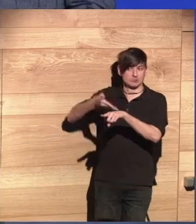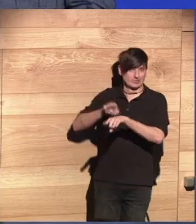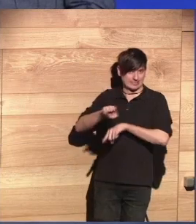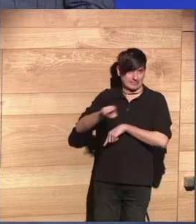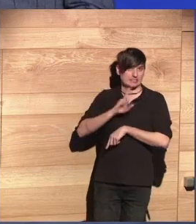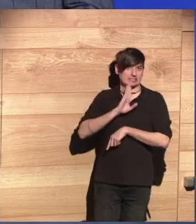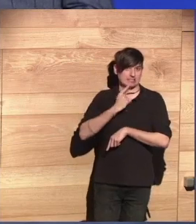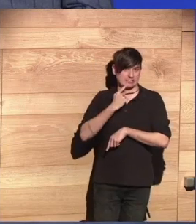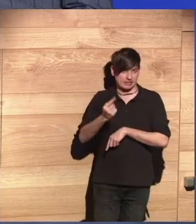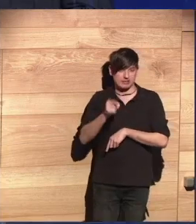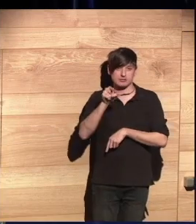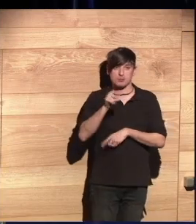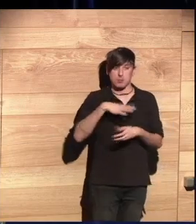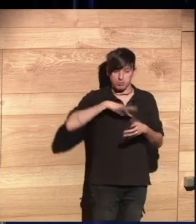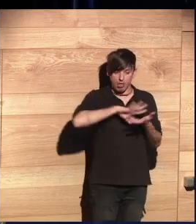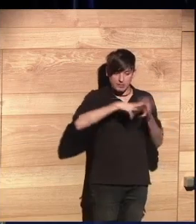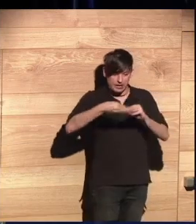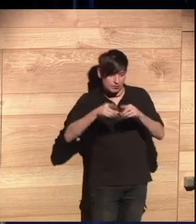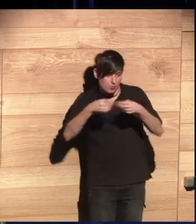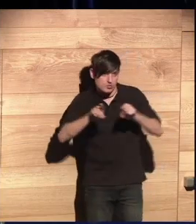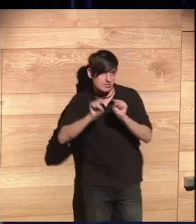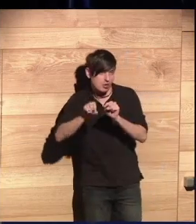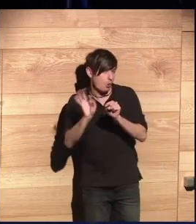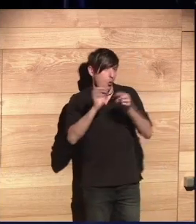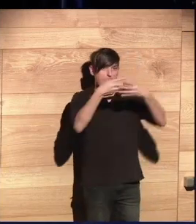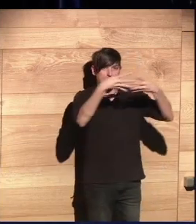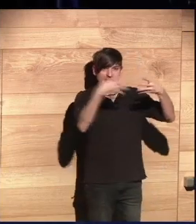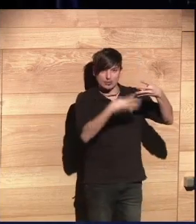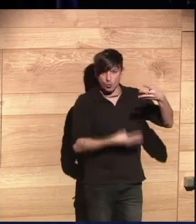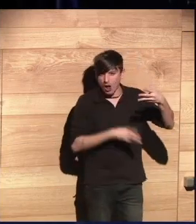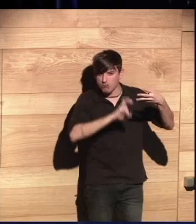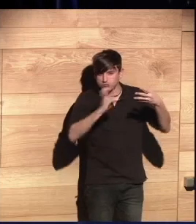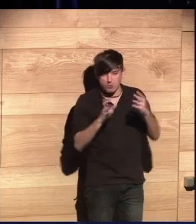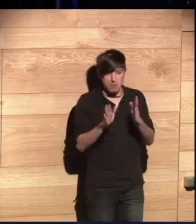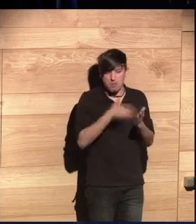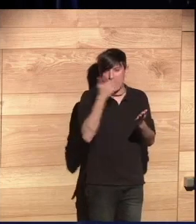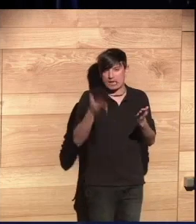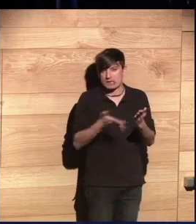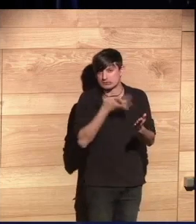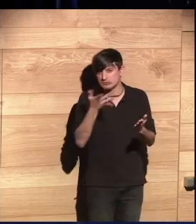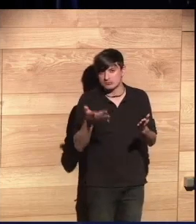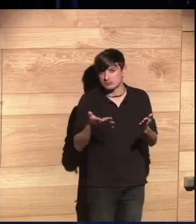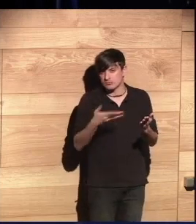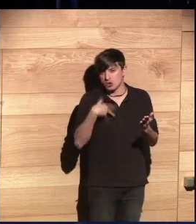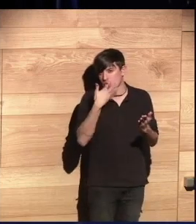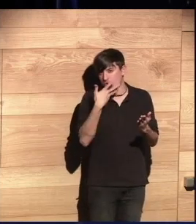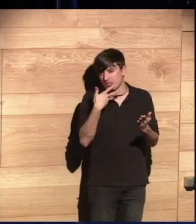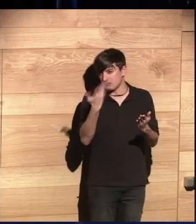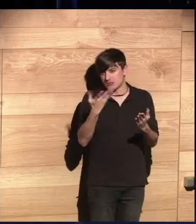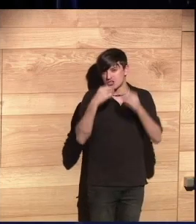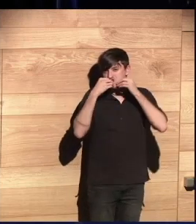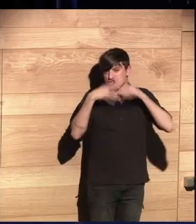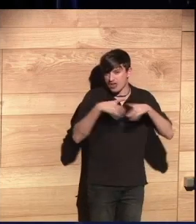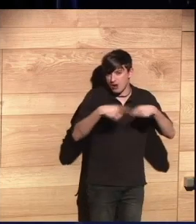se podemos aplicar a esta música, o cualquier partitura, cualquier página de las más conocidas, famosas de la